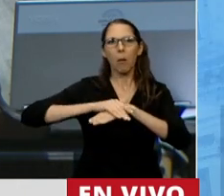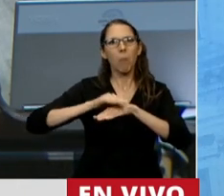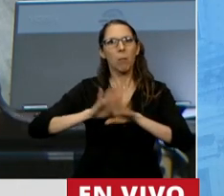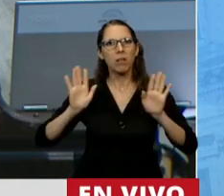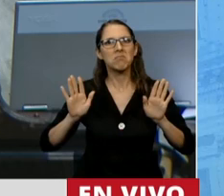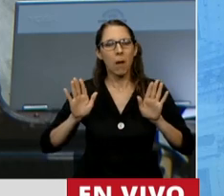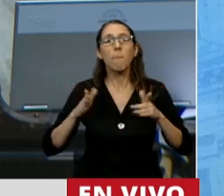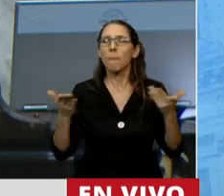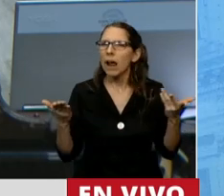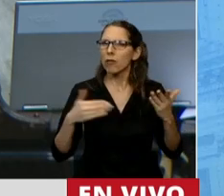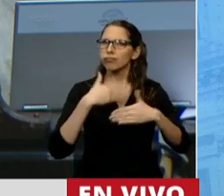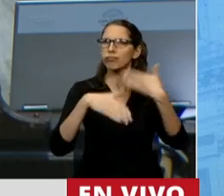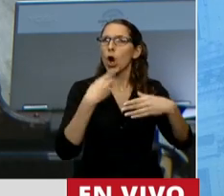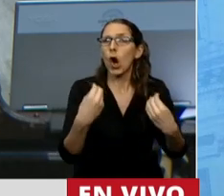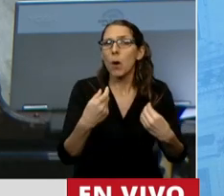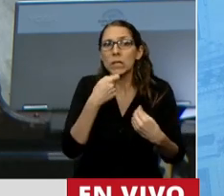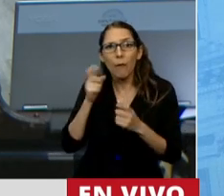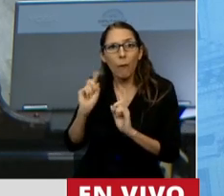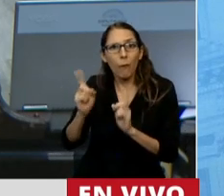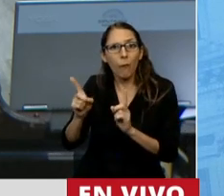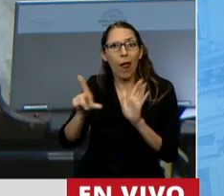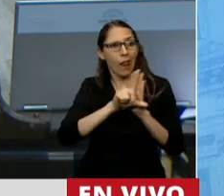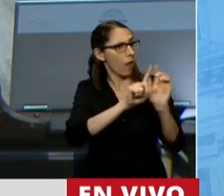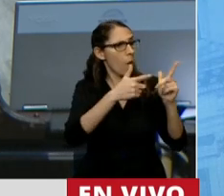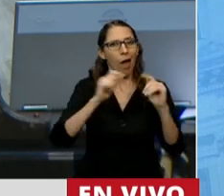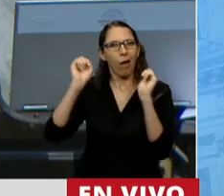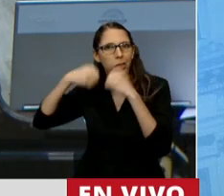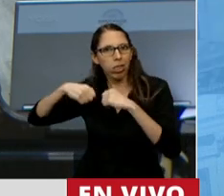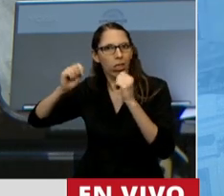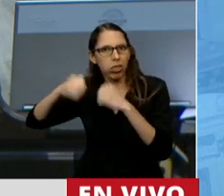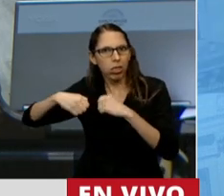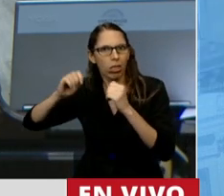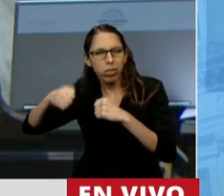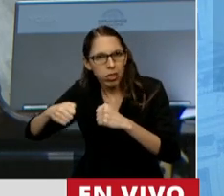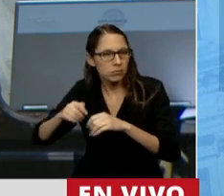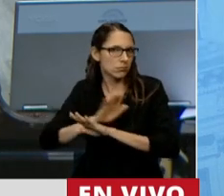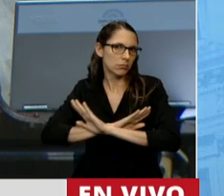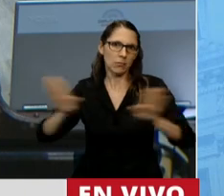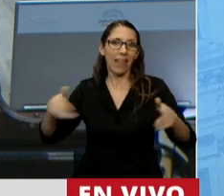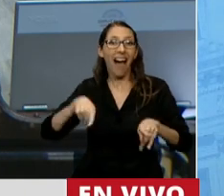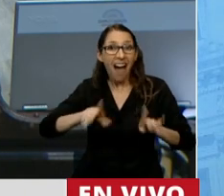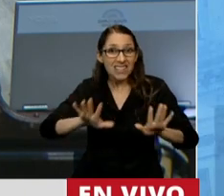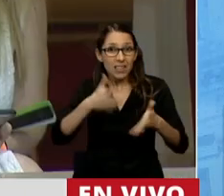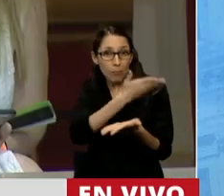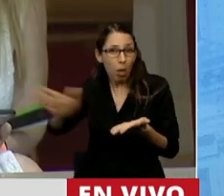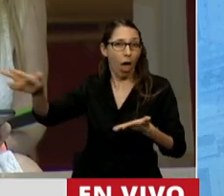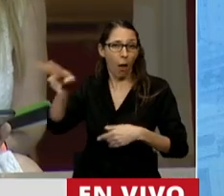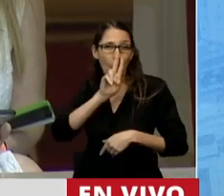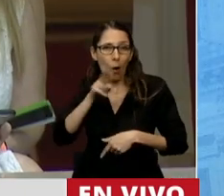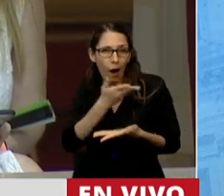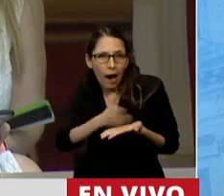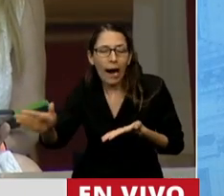a crecer forzando a la ilegalidad a una realidad que nos golpea y nos expone a las mujeres a una